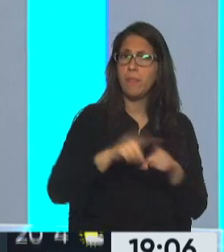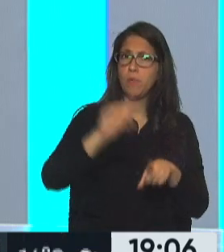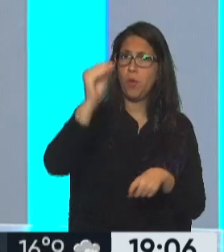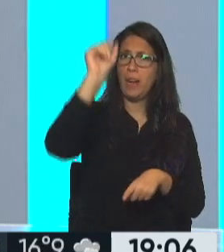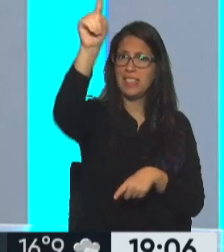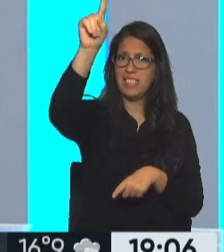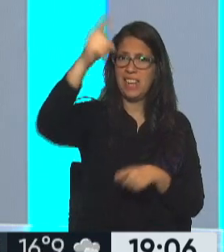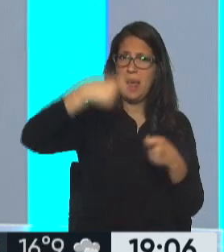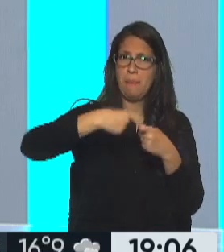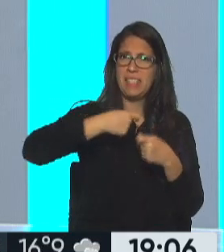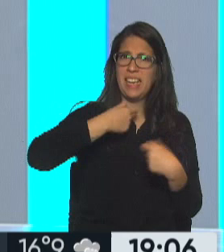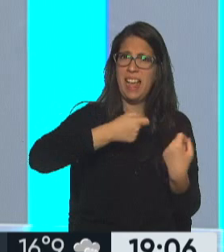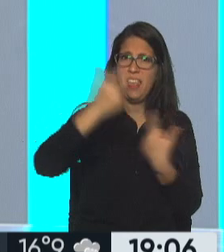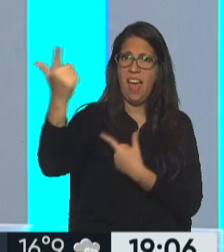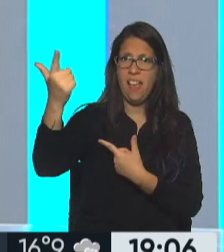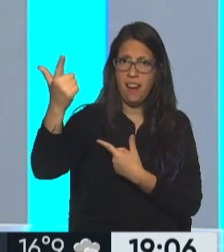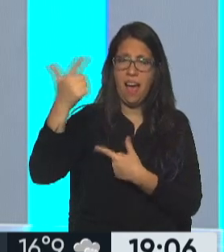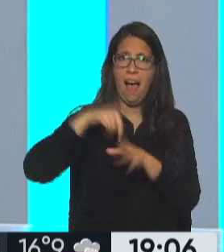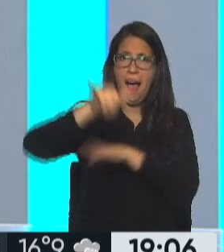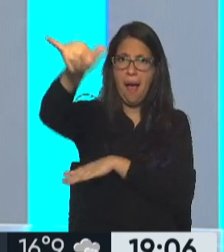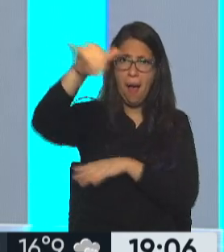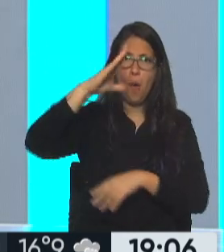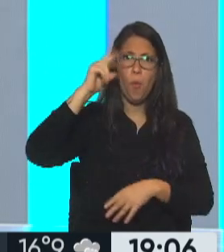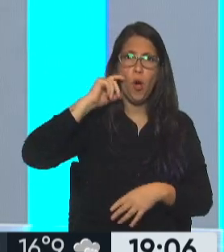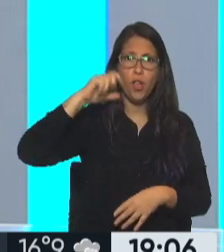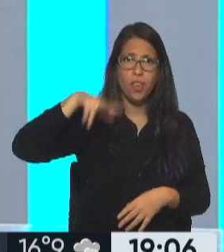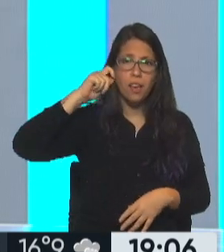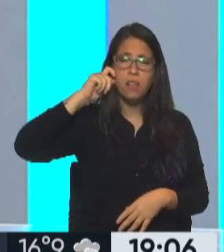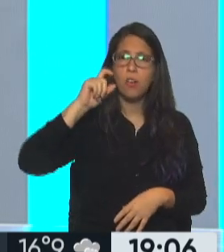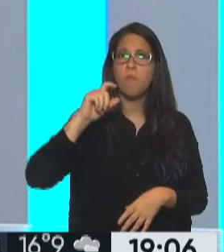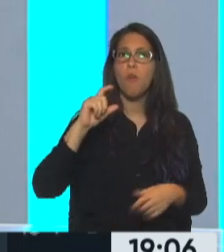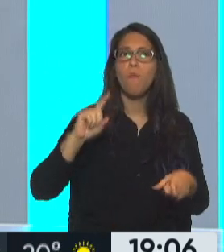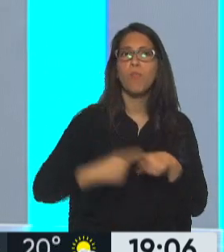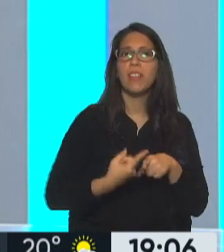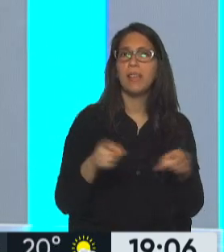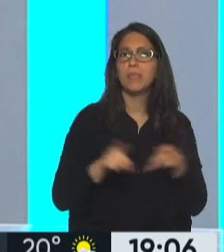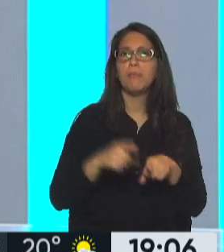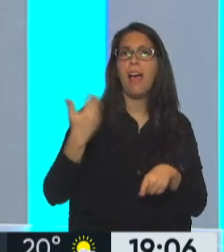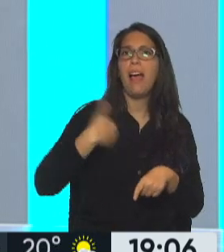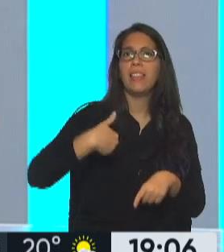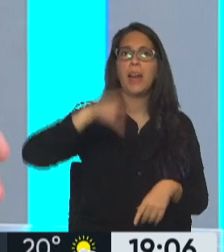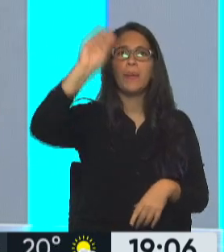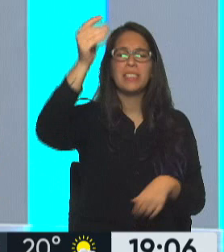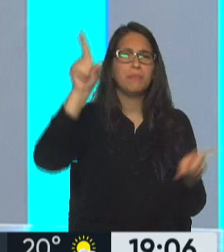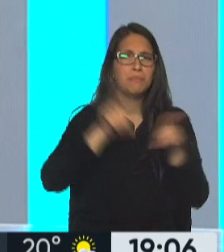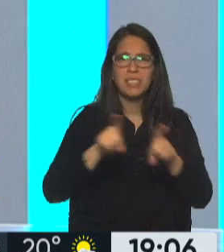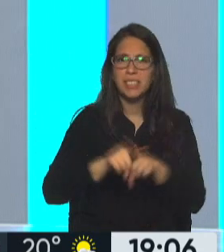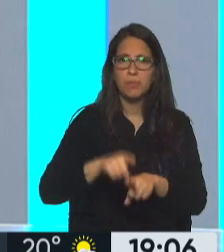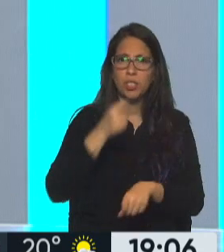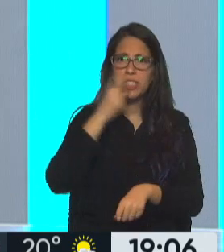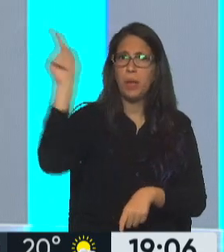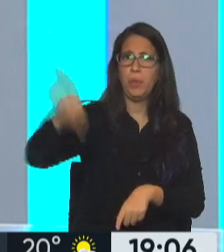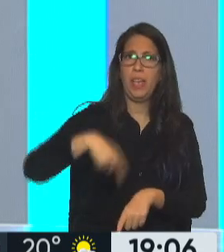con embragueros O sea que se la quería entregar a Boeing este o sea que la política la misma no en Brasil Argentina cuando viene estos